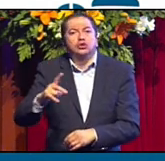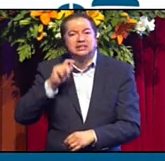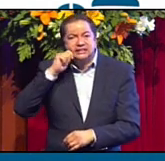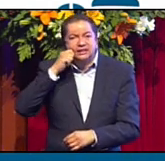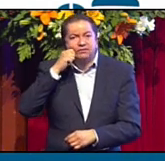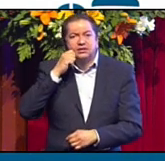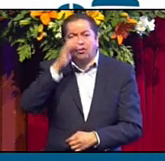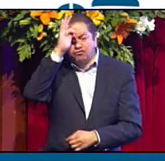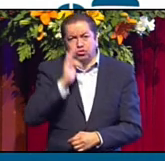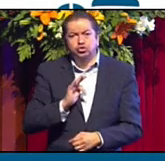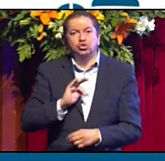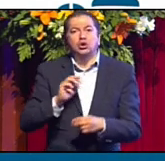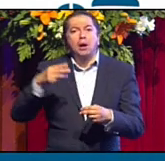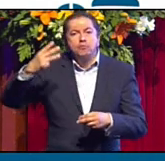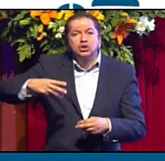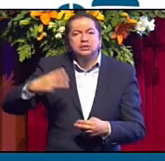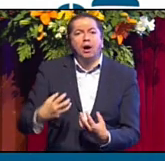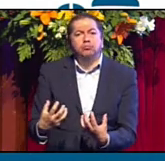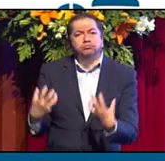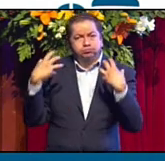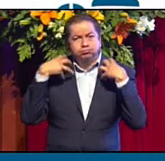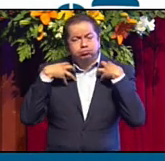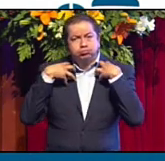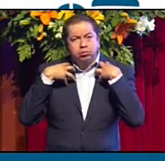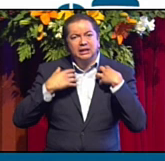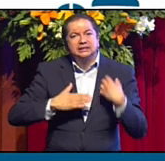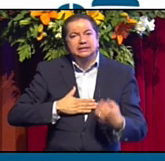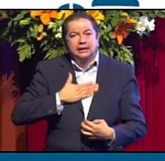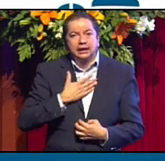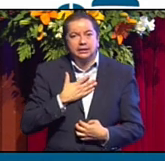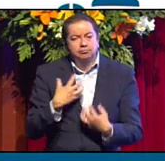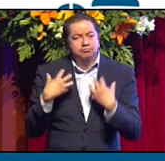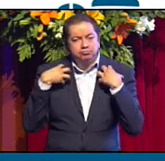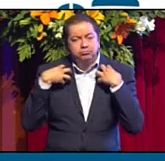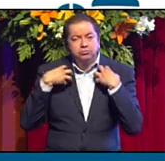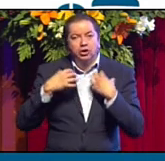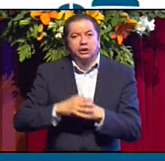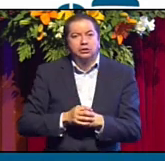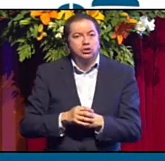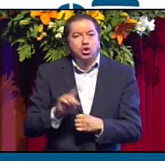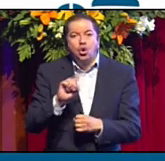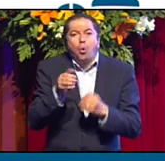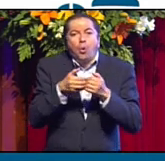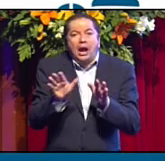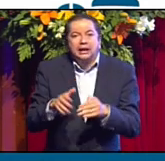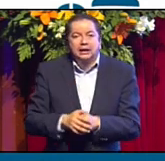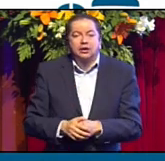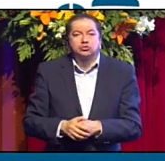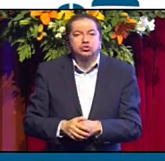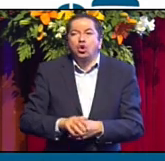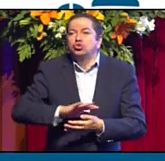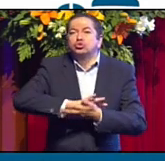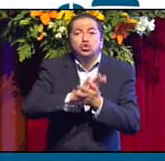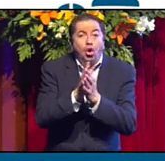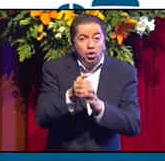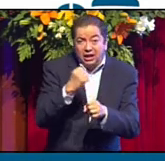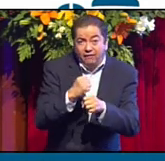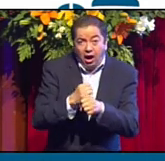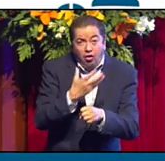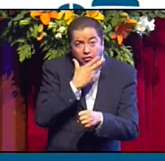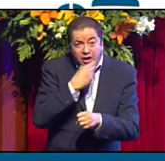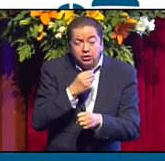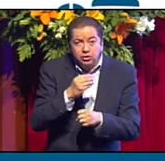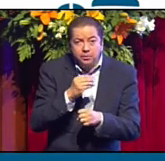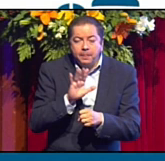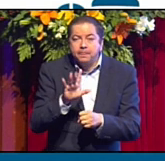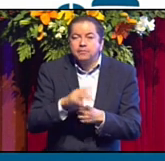ser funcionario municipal, la responsabilidad que está sobre su espalda. No es cualquiera, todos los oficios son hermosos, pero